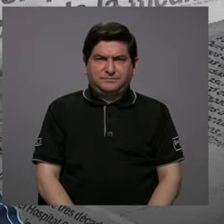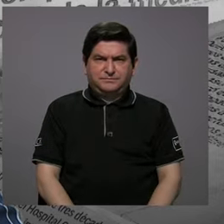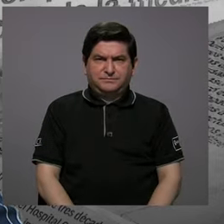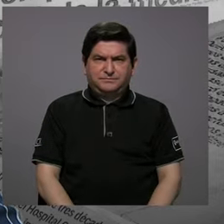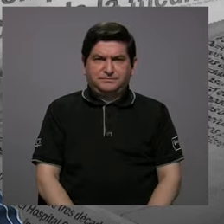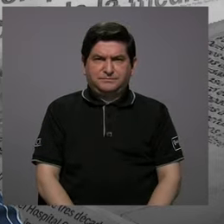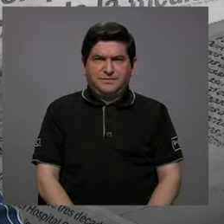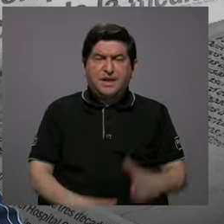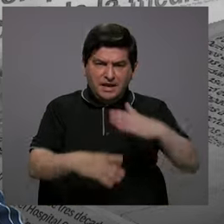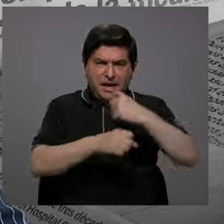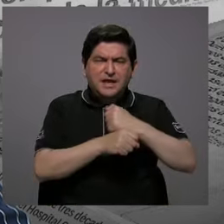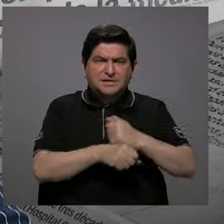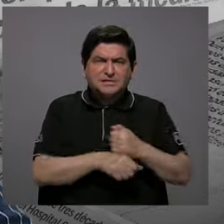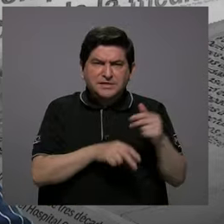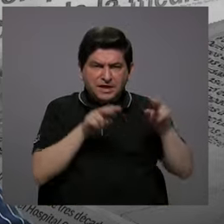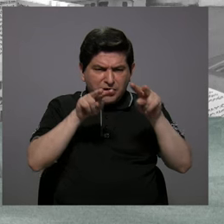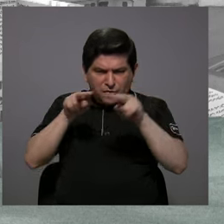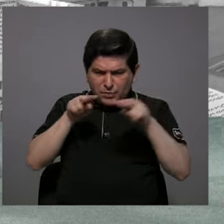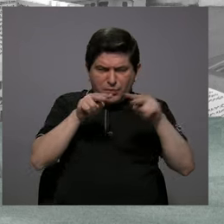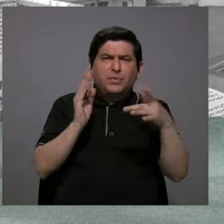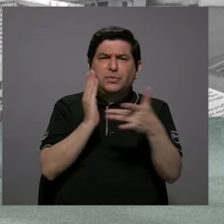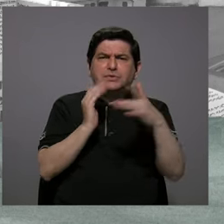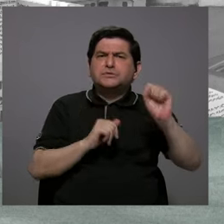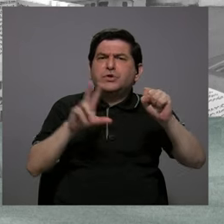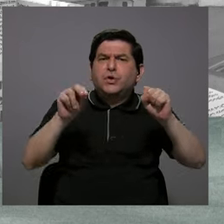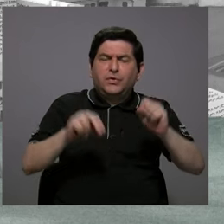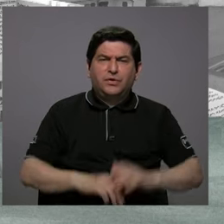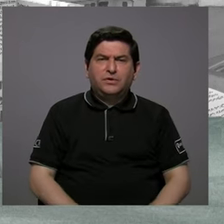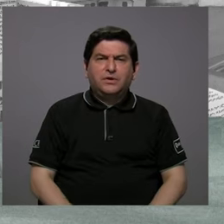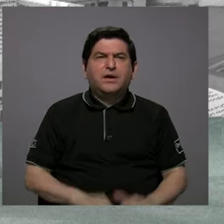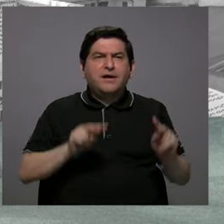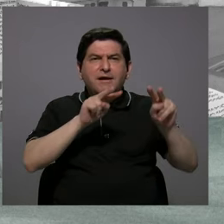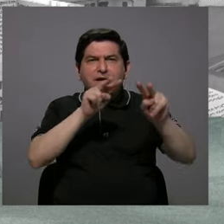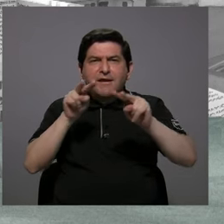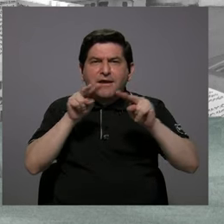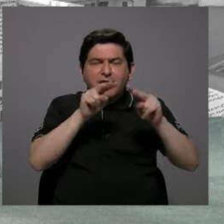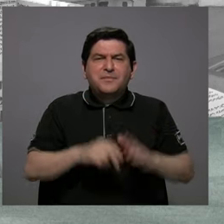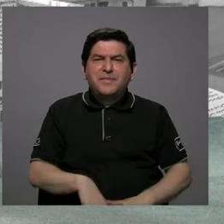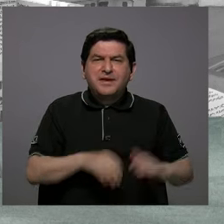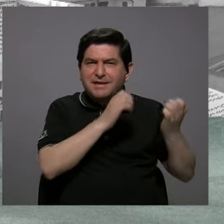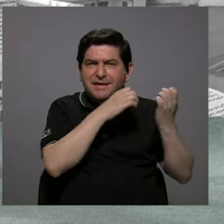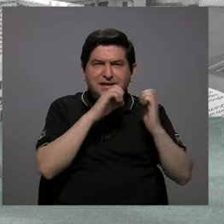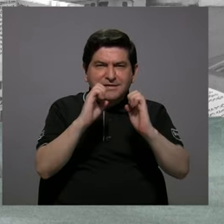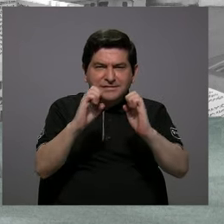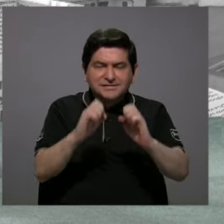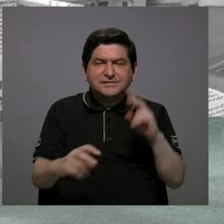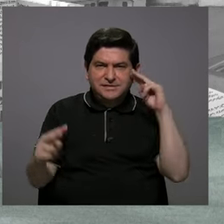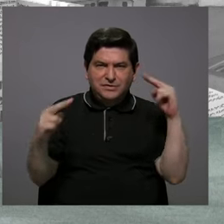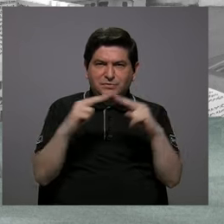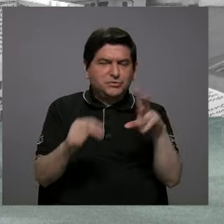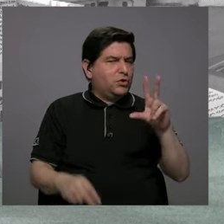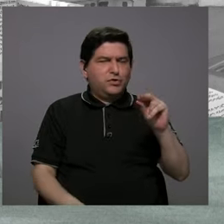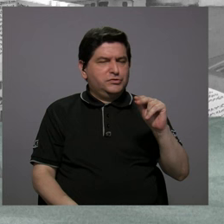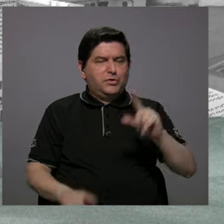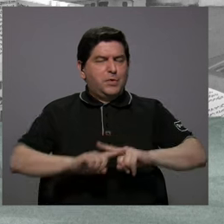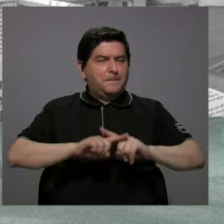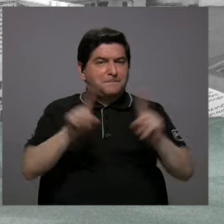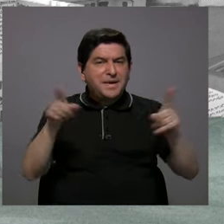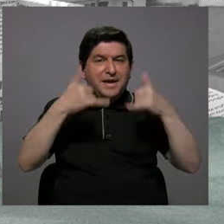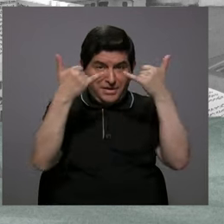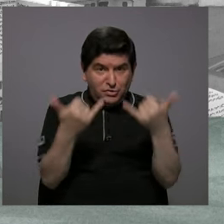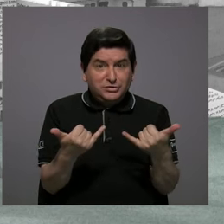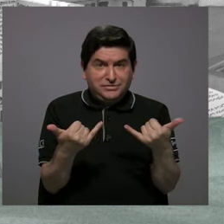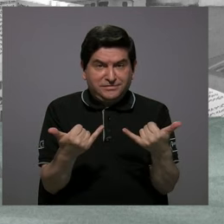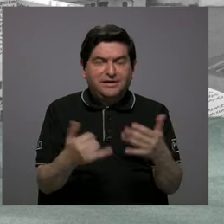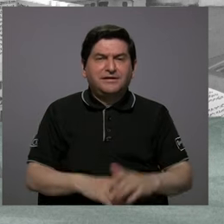realizando vigilancia tecnológica bueno por ahí en vigilancia estratégicamente como se conoce No pero ya de a